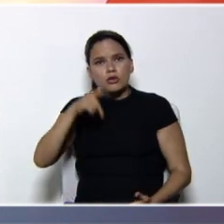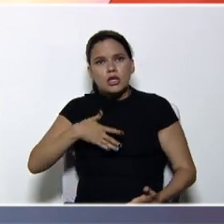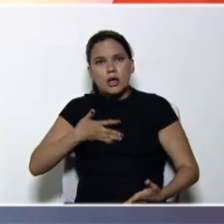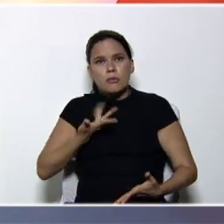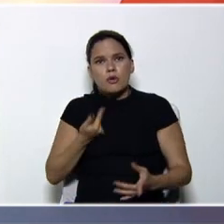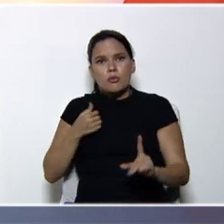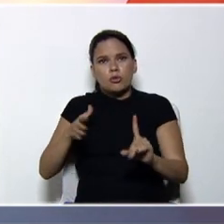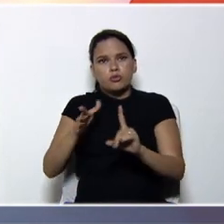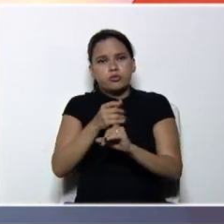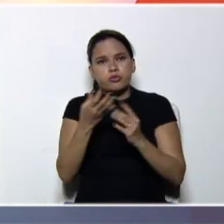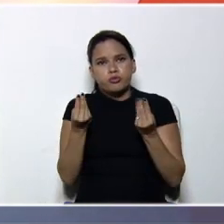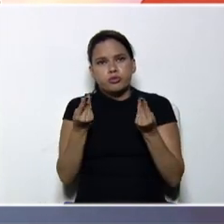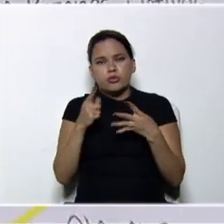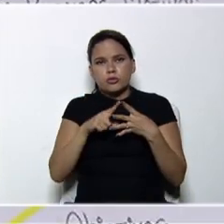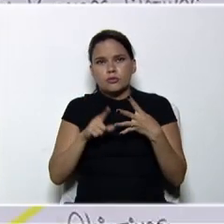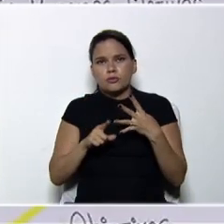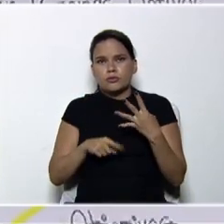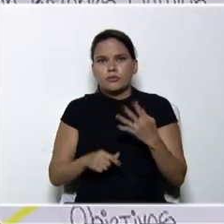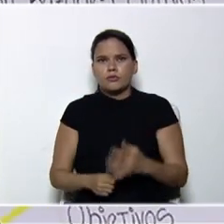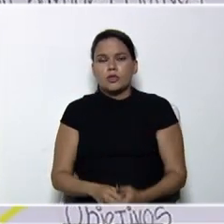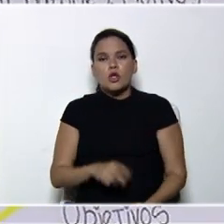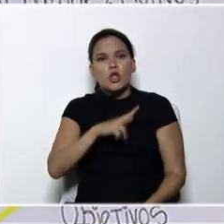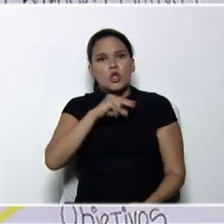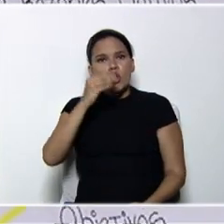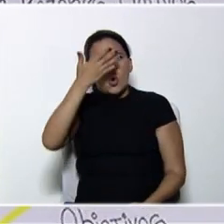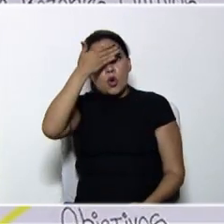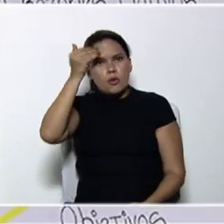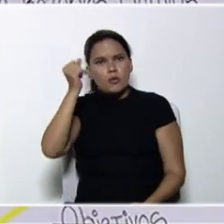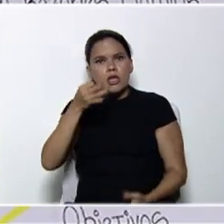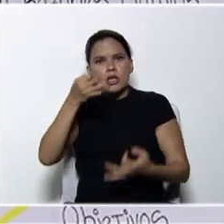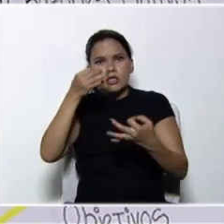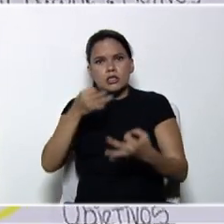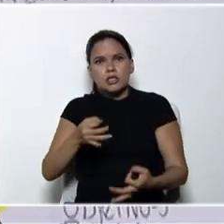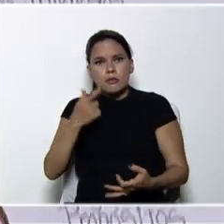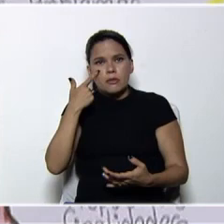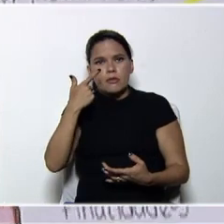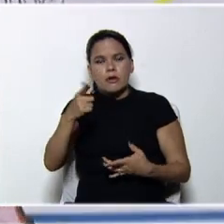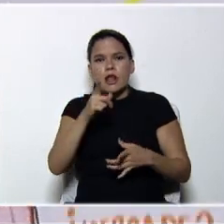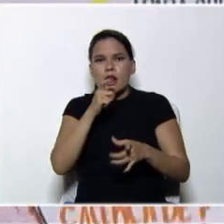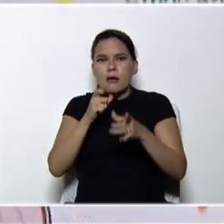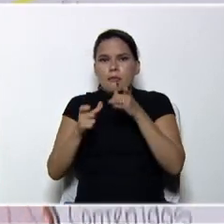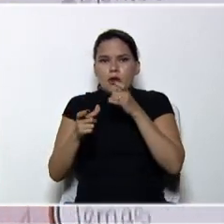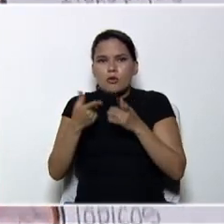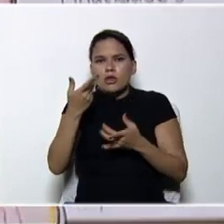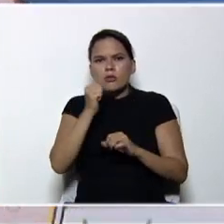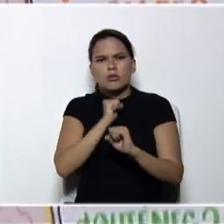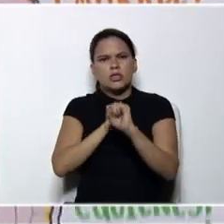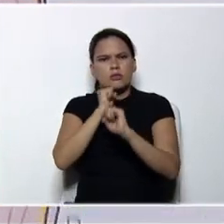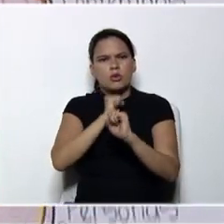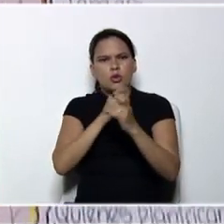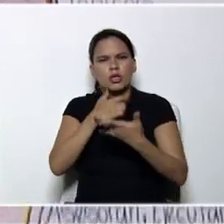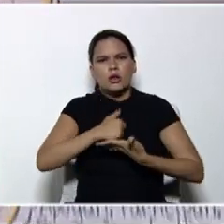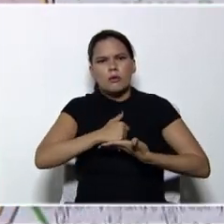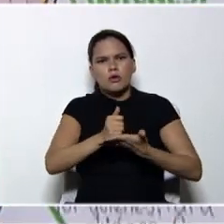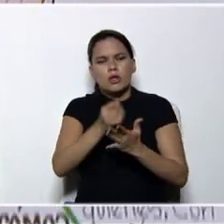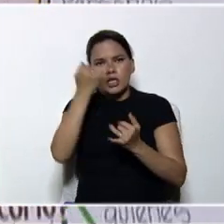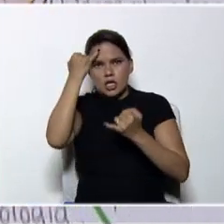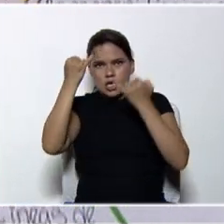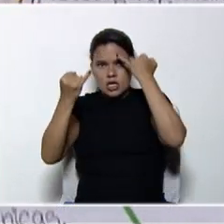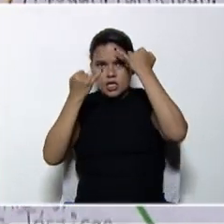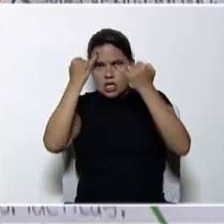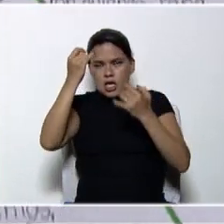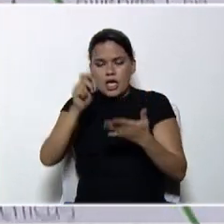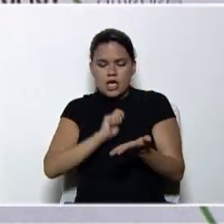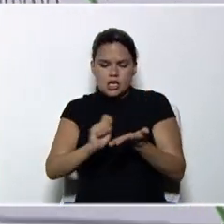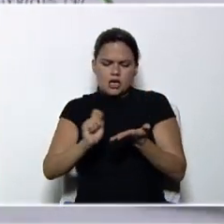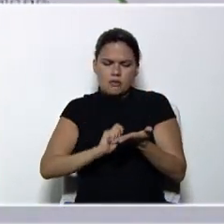lograr muchas cosas. Entonces, no olviden de siempre ver a las preguntas como ese motor que les va a generar a ustedes ideas. Escriban